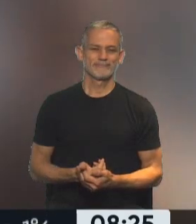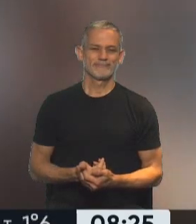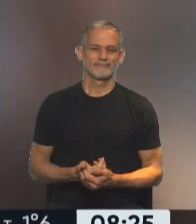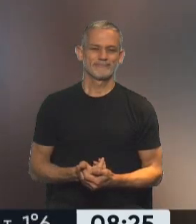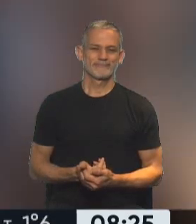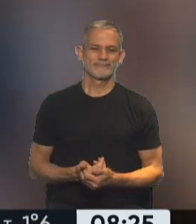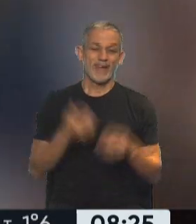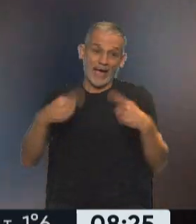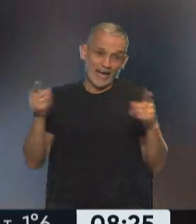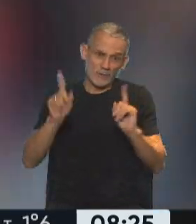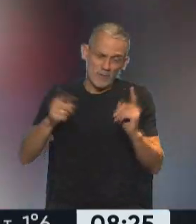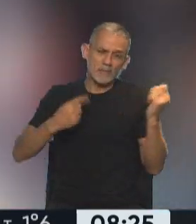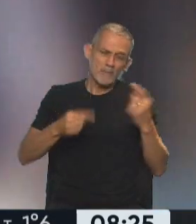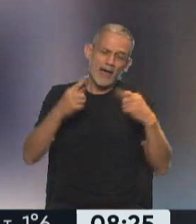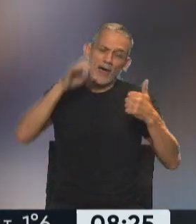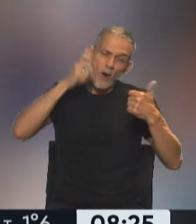Bueno,